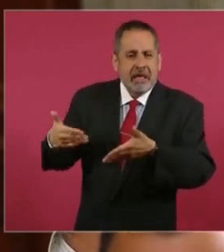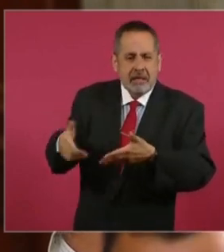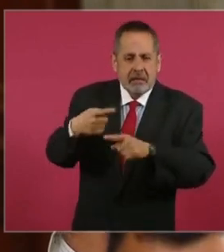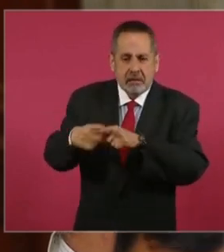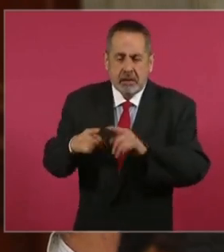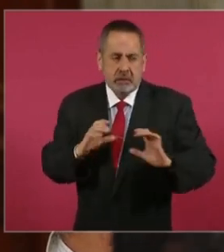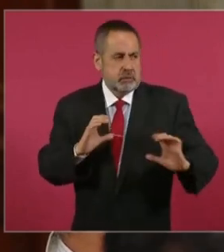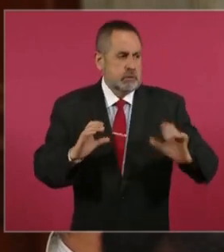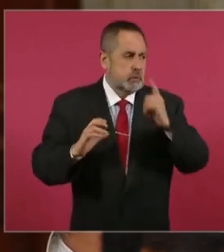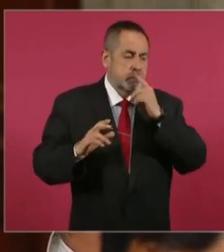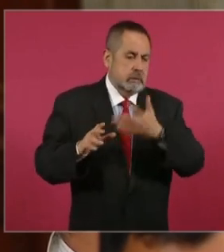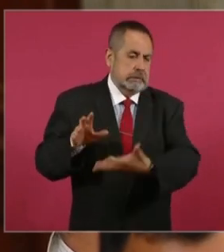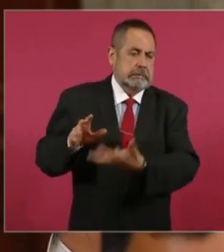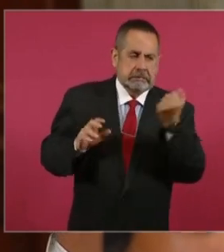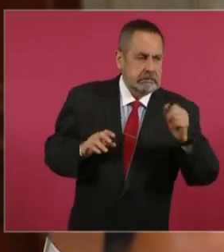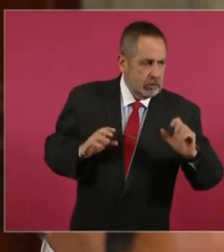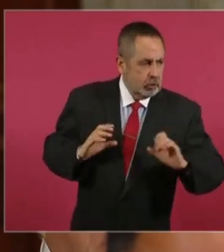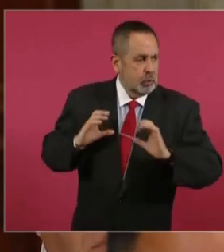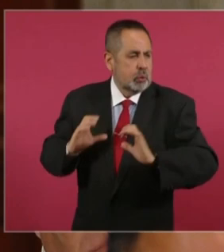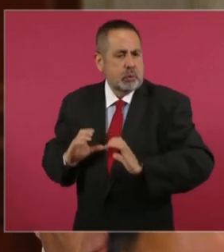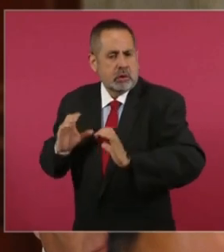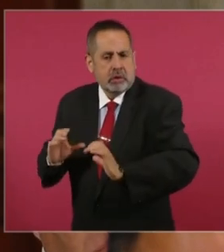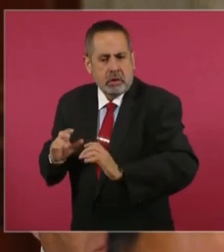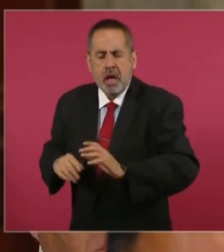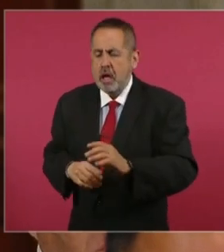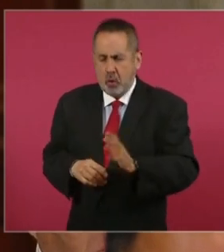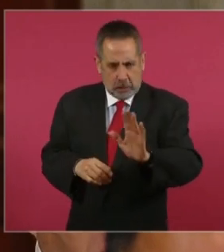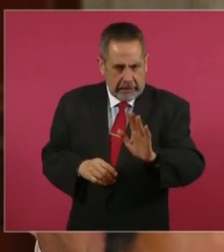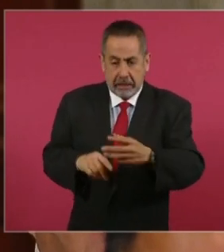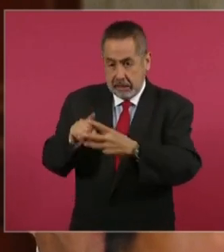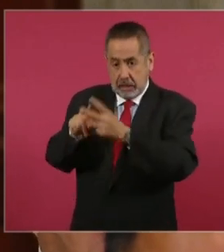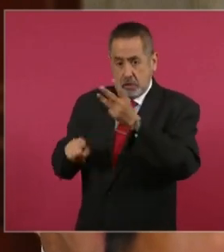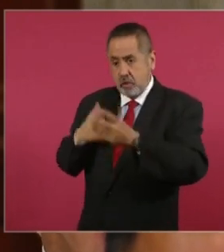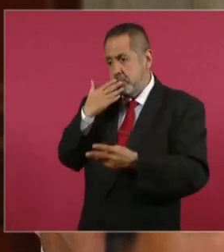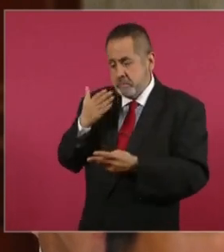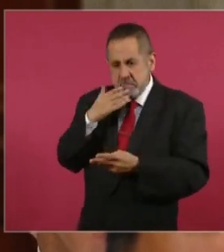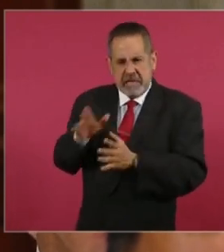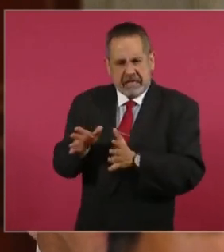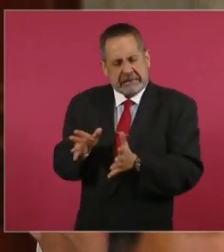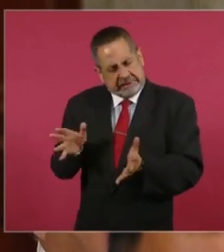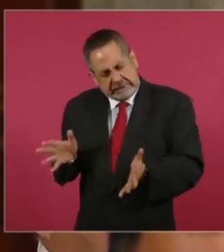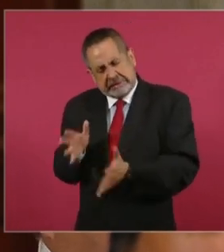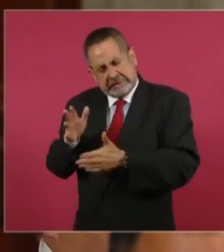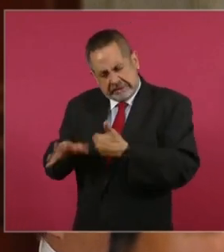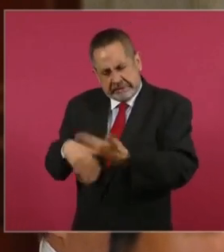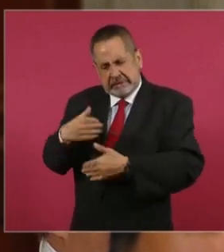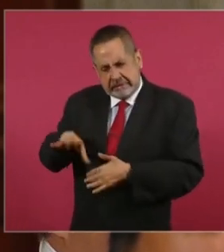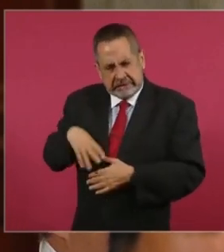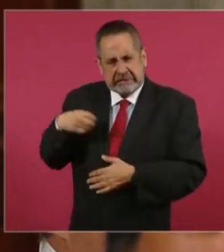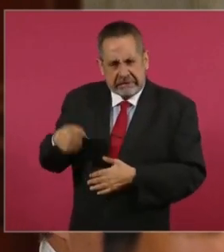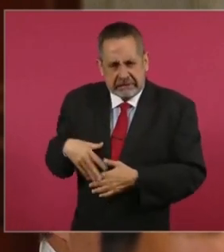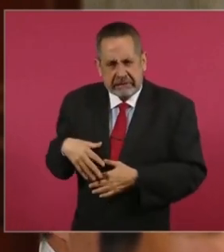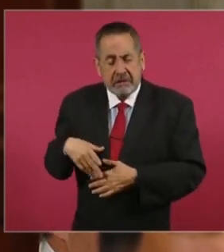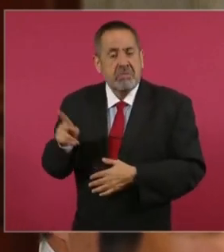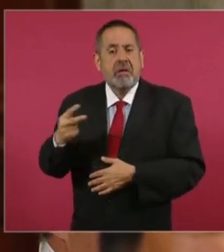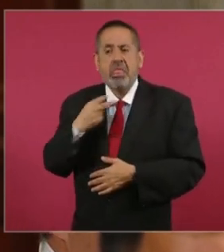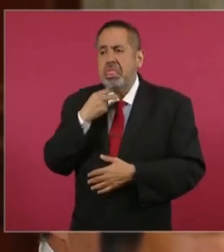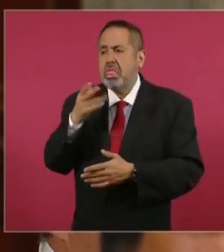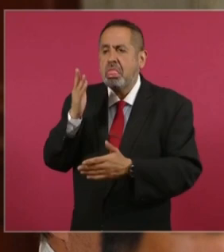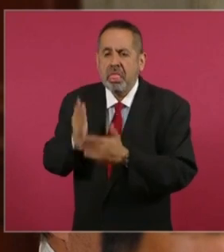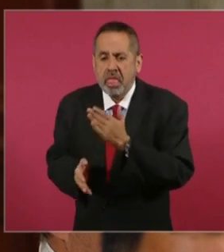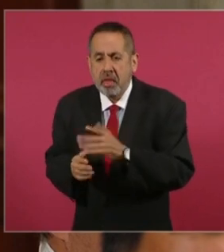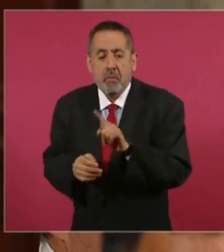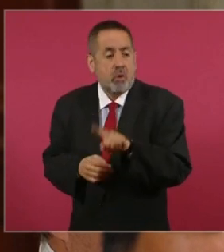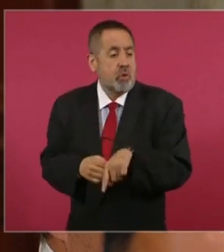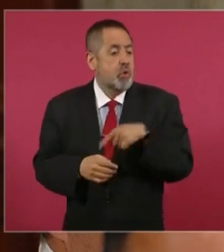extracción de vida silvestre. Pero mientras todos ellos empujan al elefante reumático, sus esfuerzos se ven mermados por otras